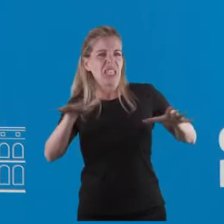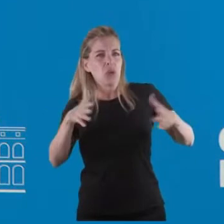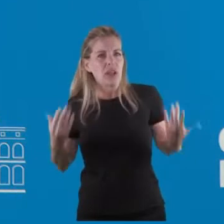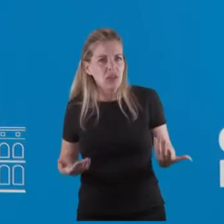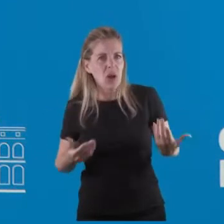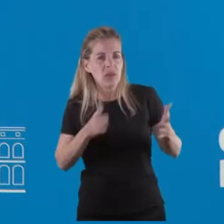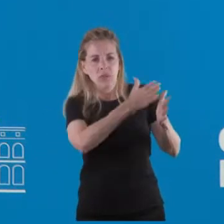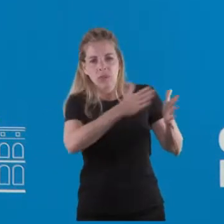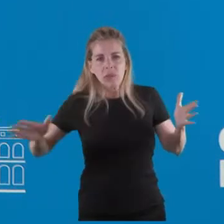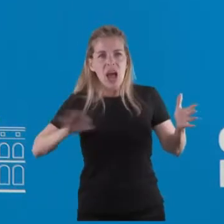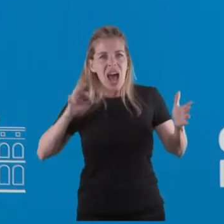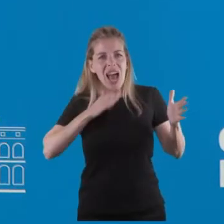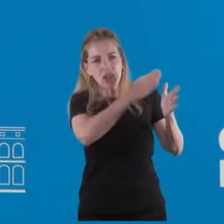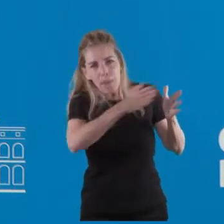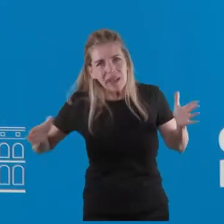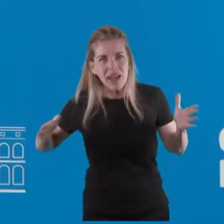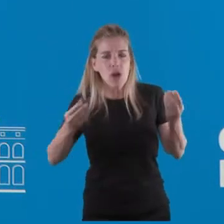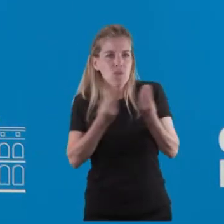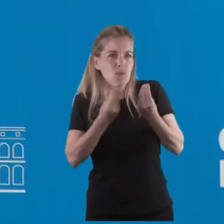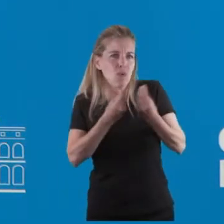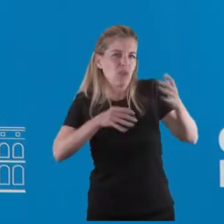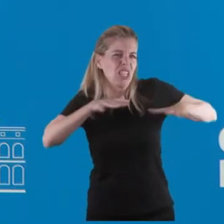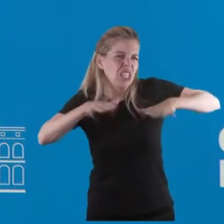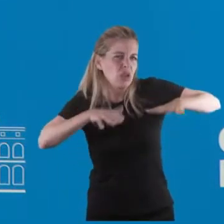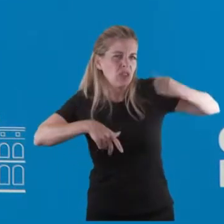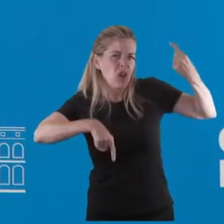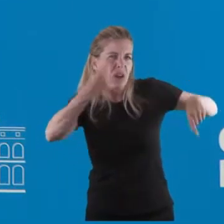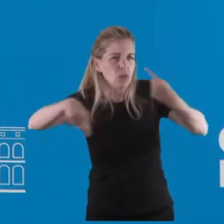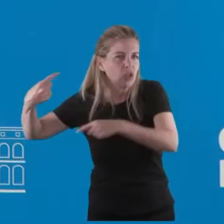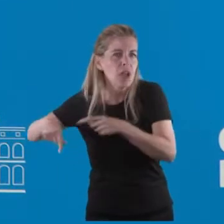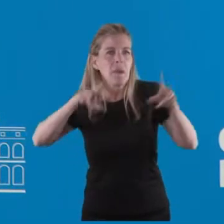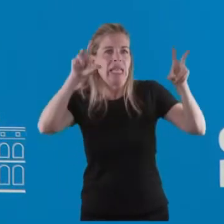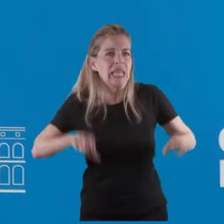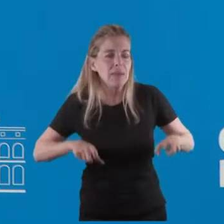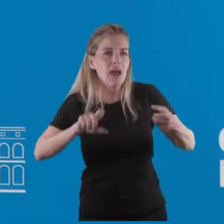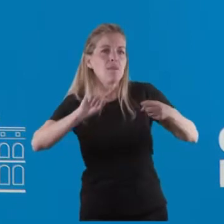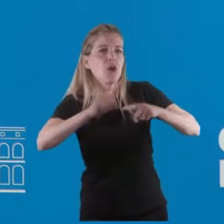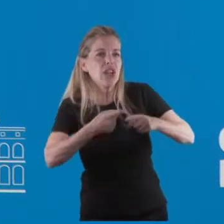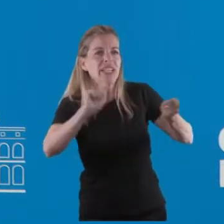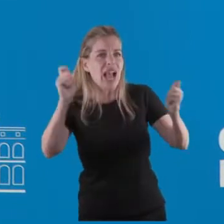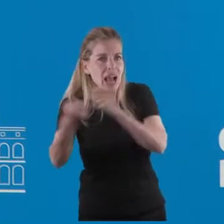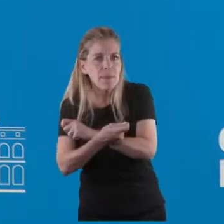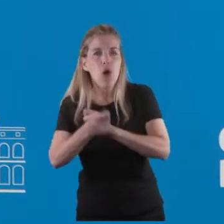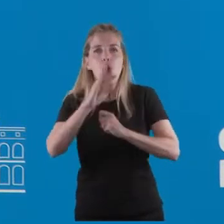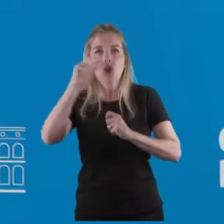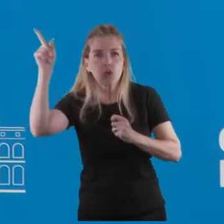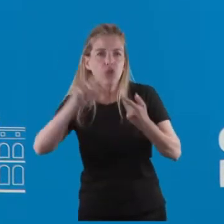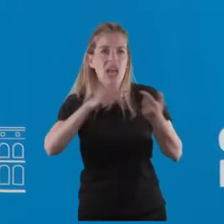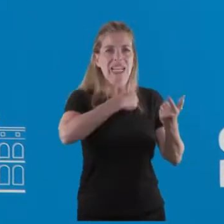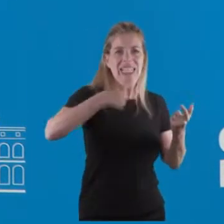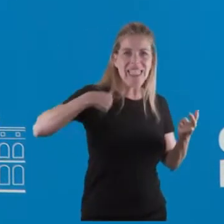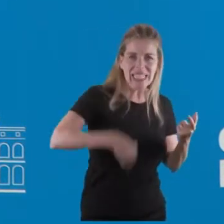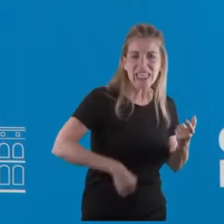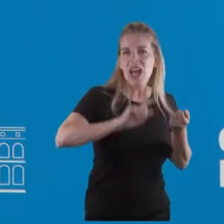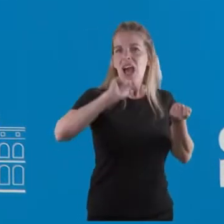berlín existe un multiculturalismo este cambiaron los procesos políticos tanto en rusia como en china cambiaron los procesos